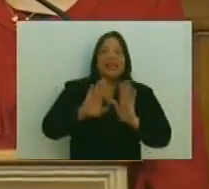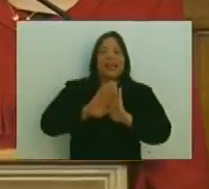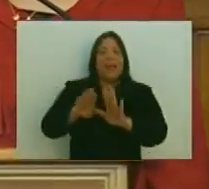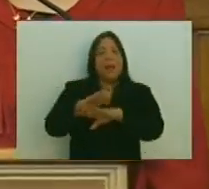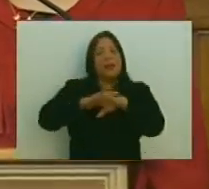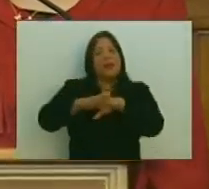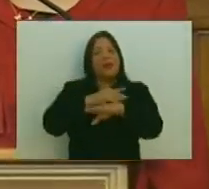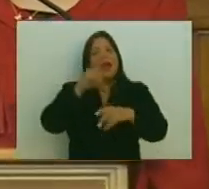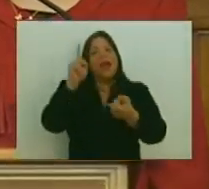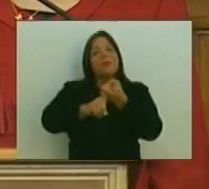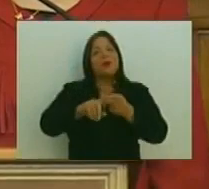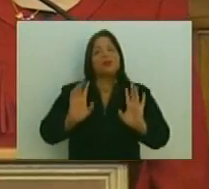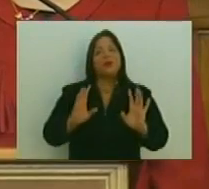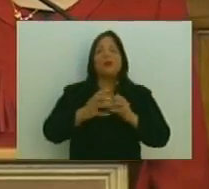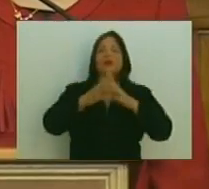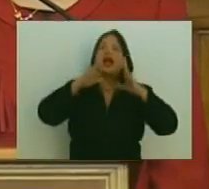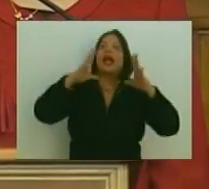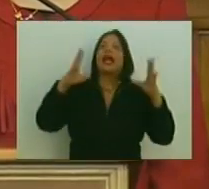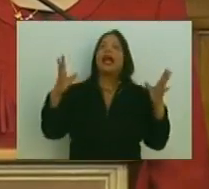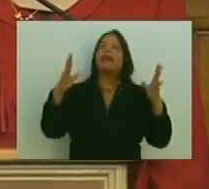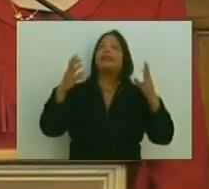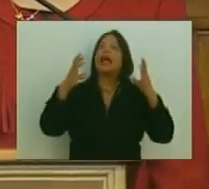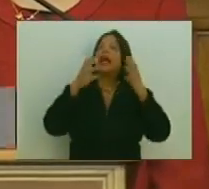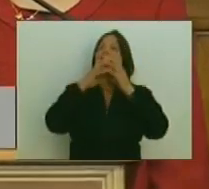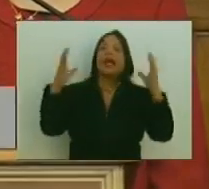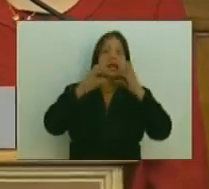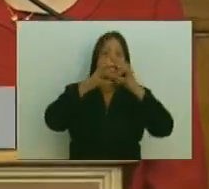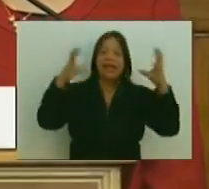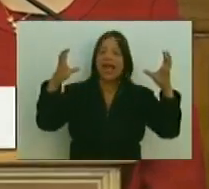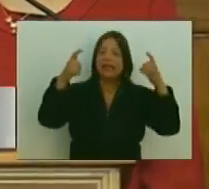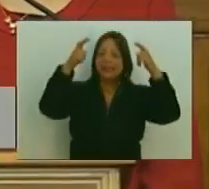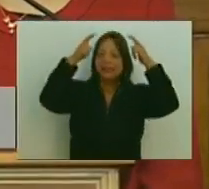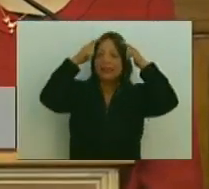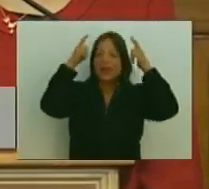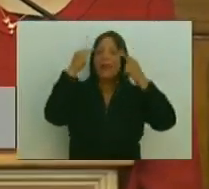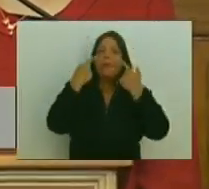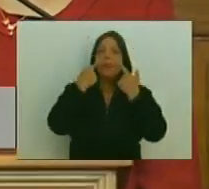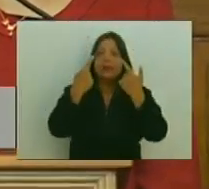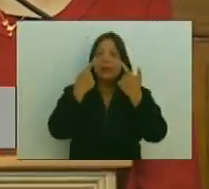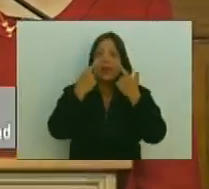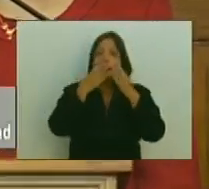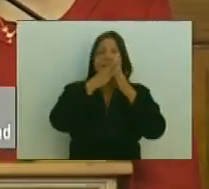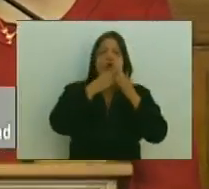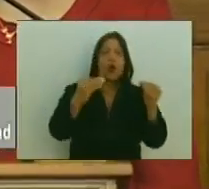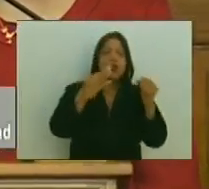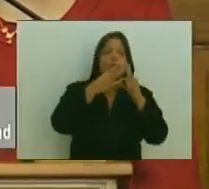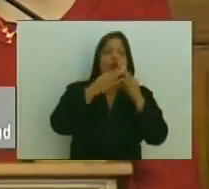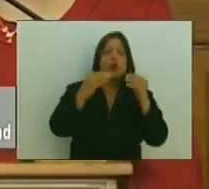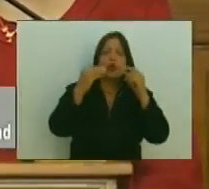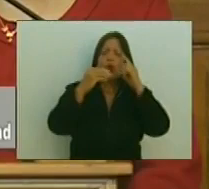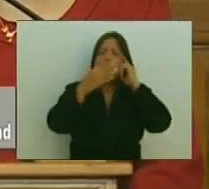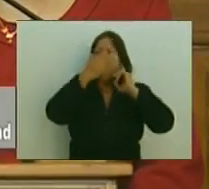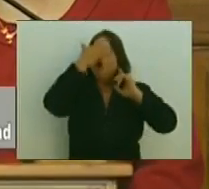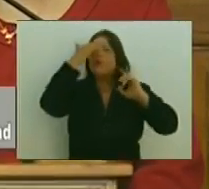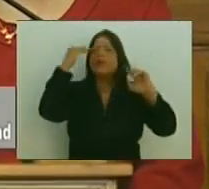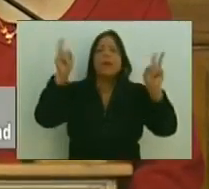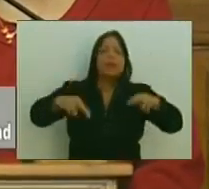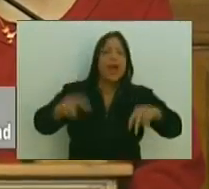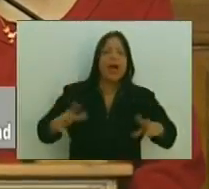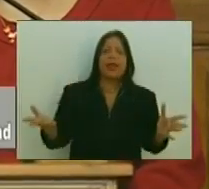Pero gracias a ese gigante que estaba pendiente de todo, él no se le olvidaba